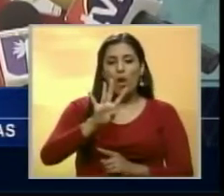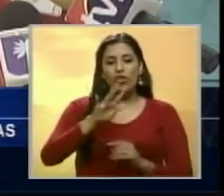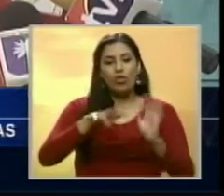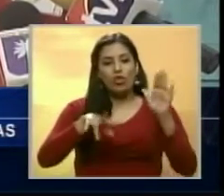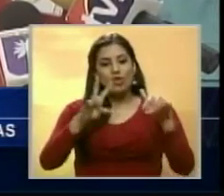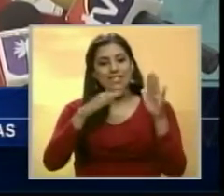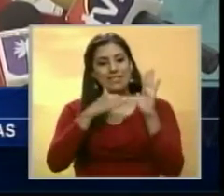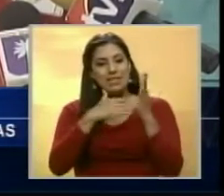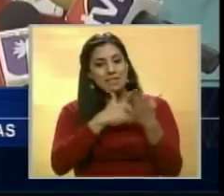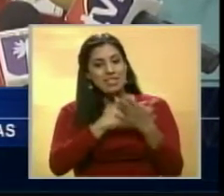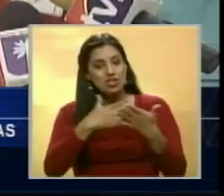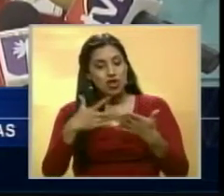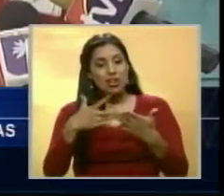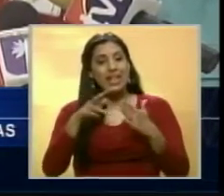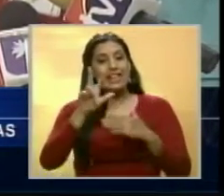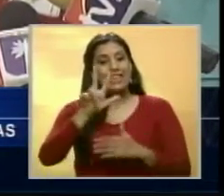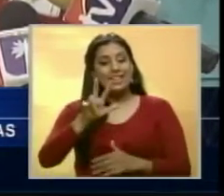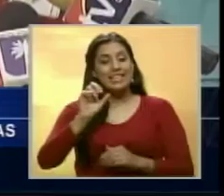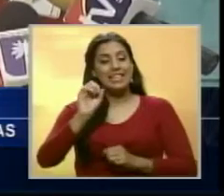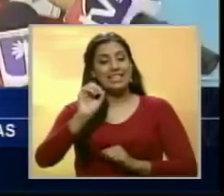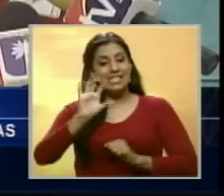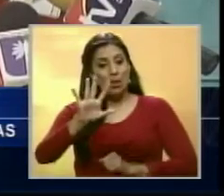mil millones,